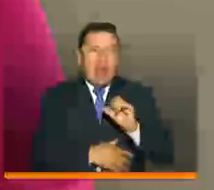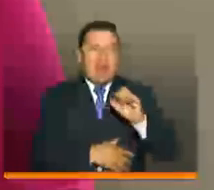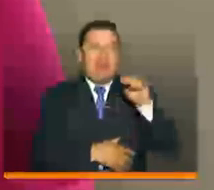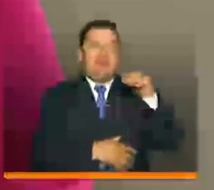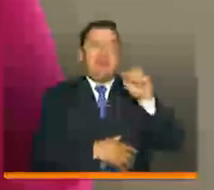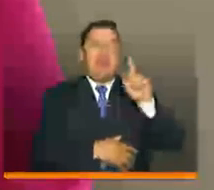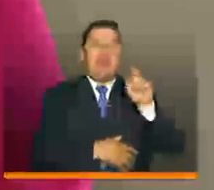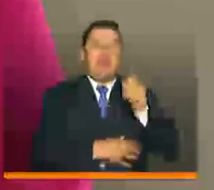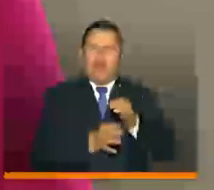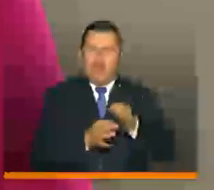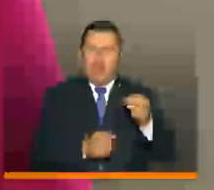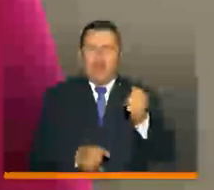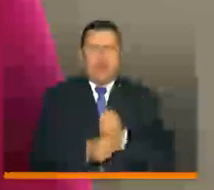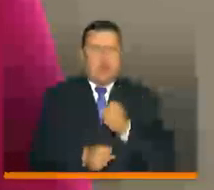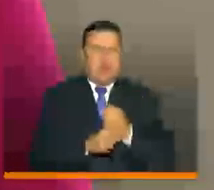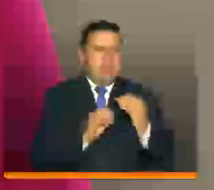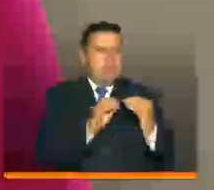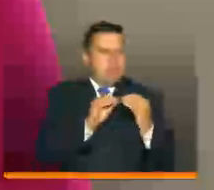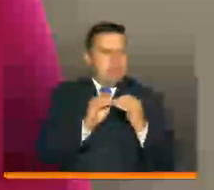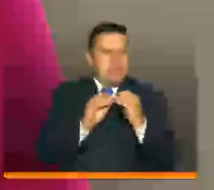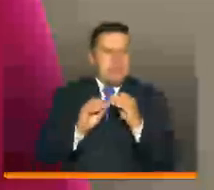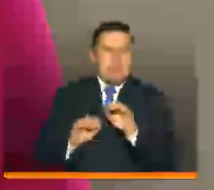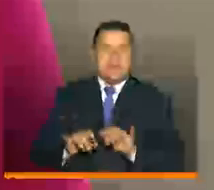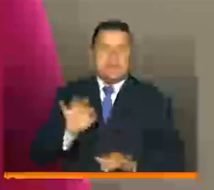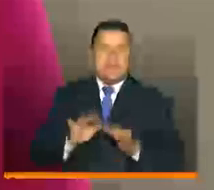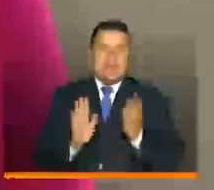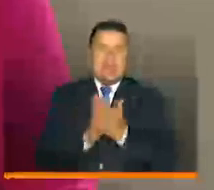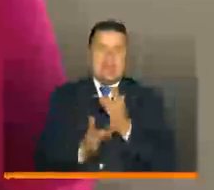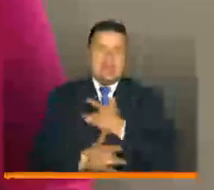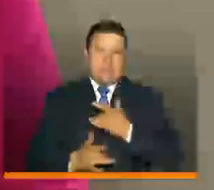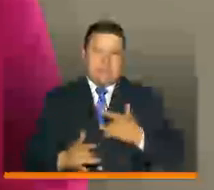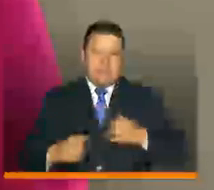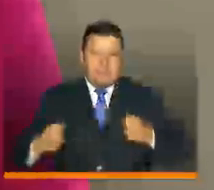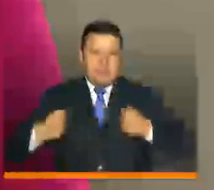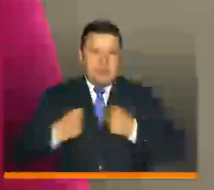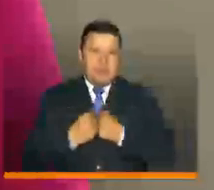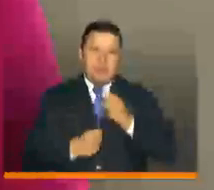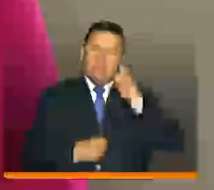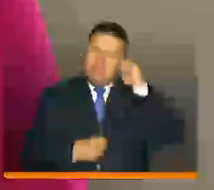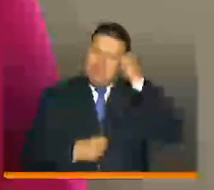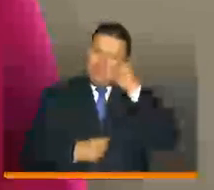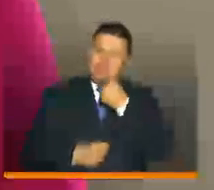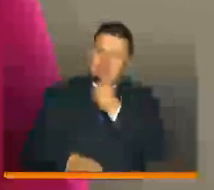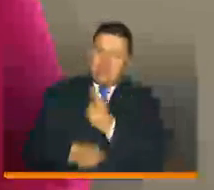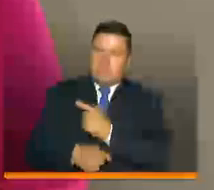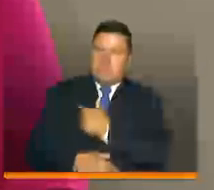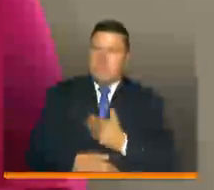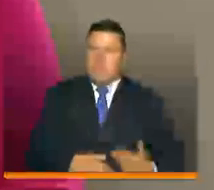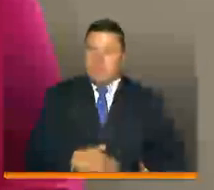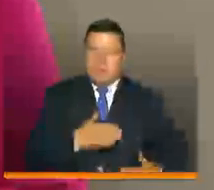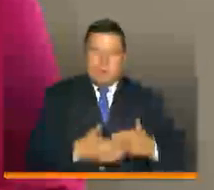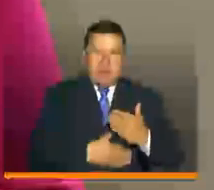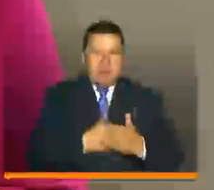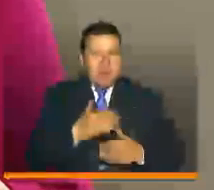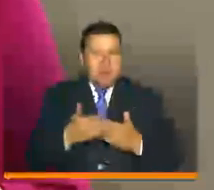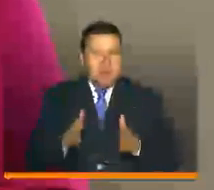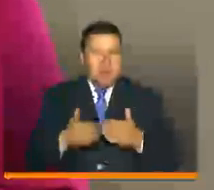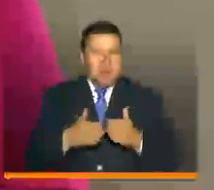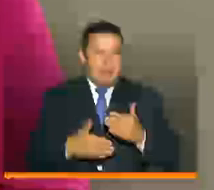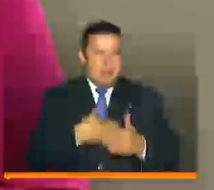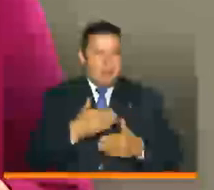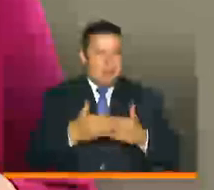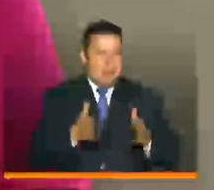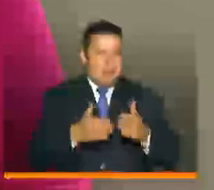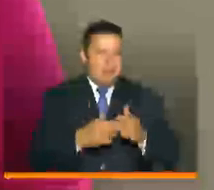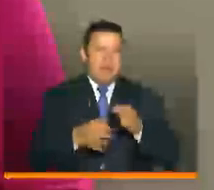Malambo, por un trabajo además muy articulado con las secretarías de salud y, como siempre nos recuerda el señor presidente, un proceso gradual,